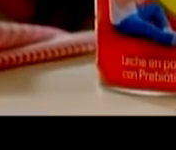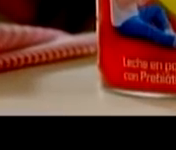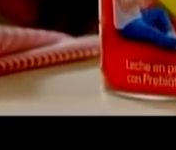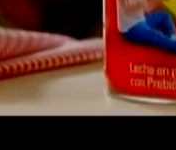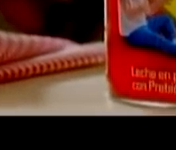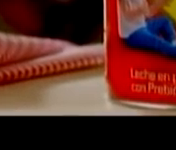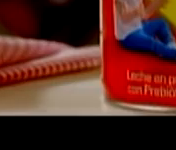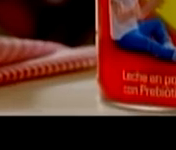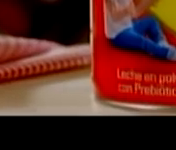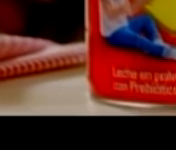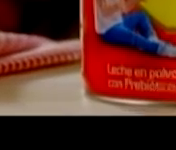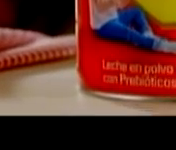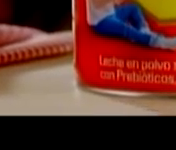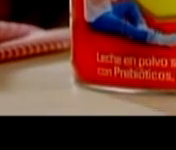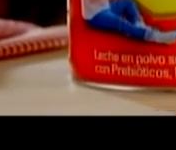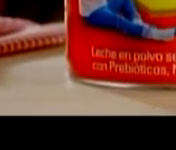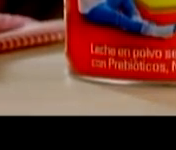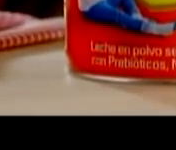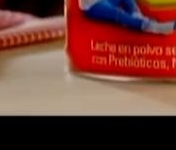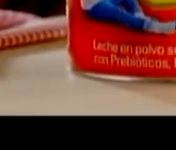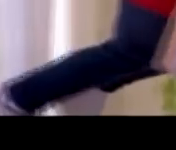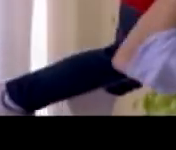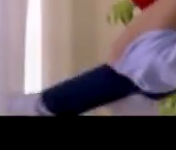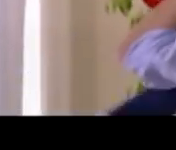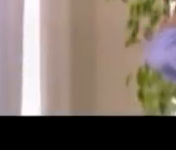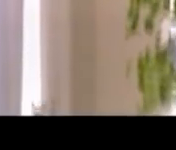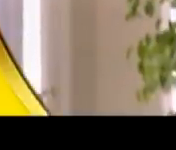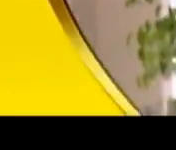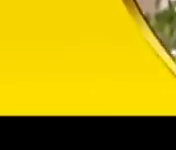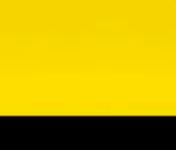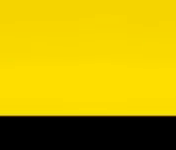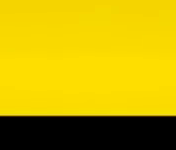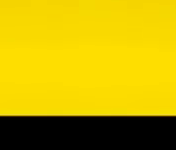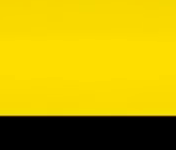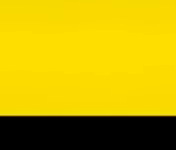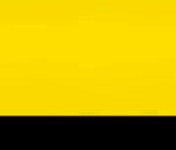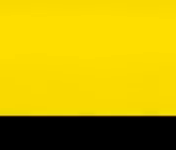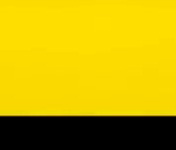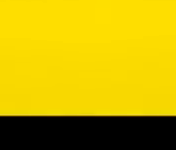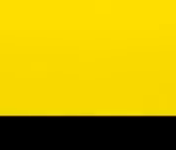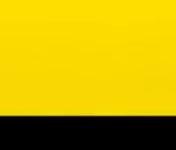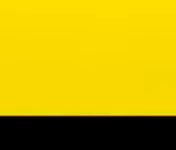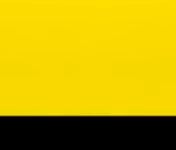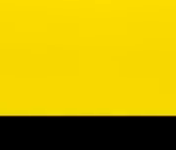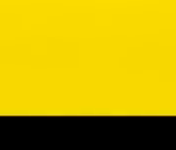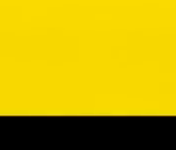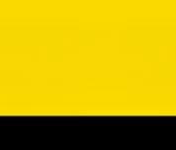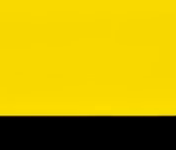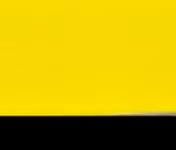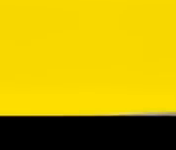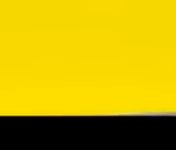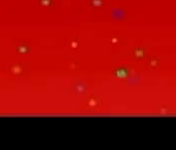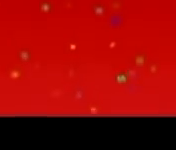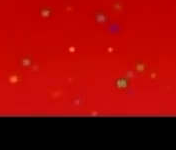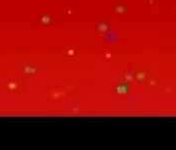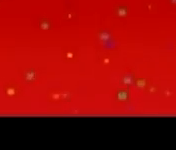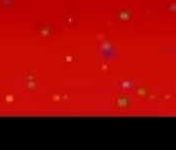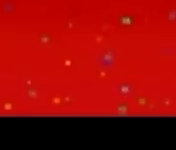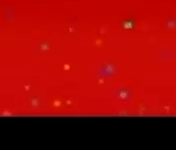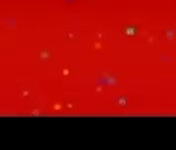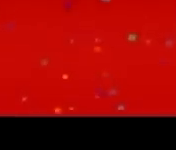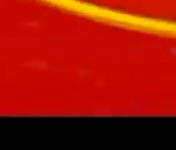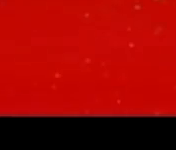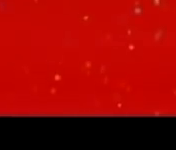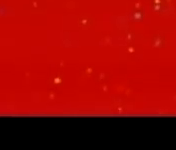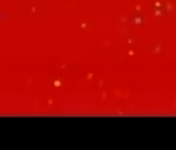proyectos avanzados ahora con vih ha unido tu amor su futuro diario extra